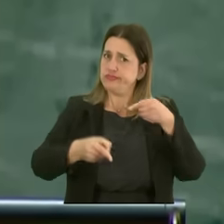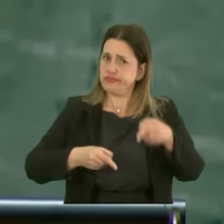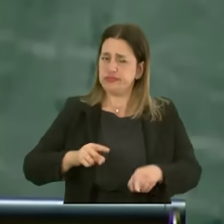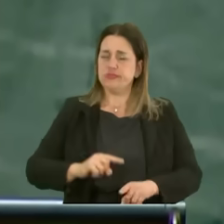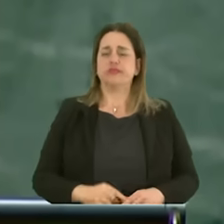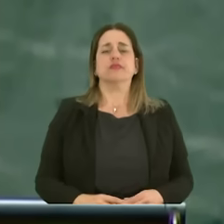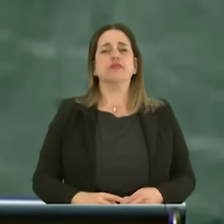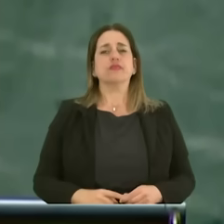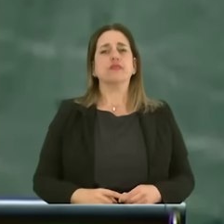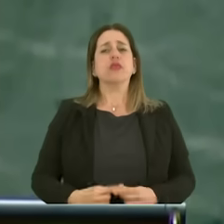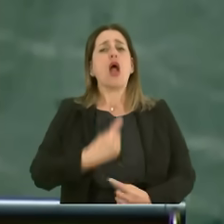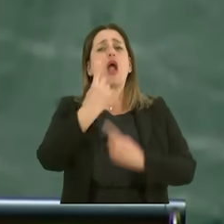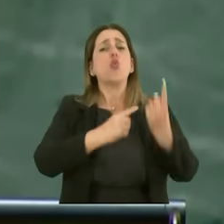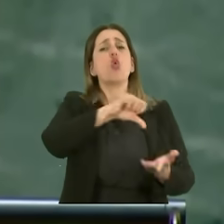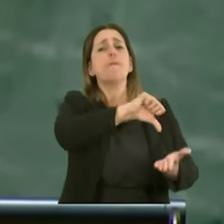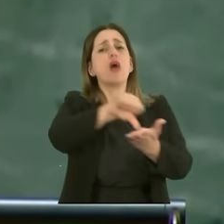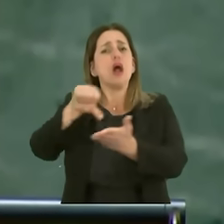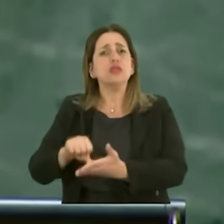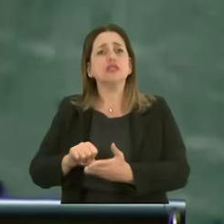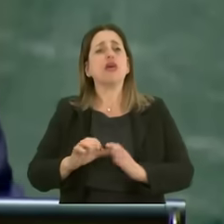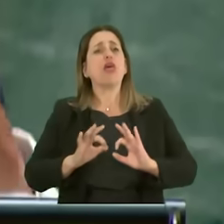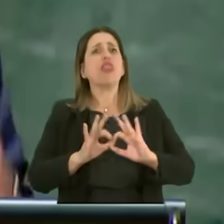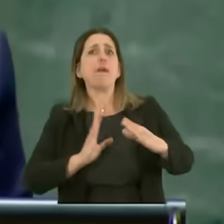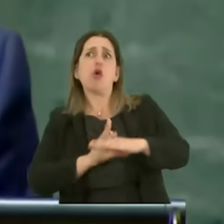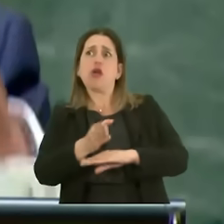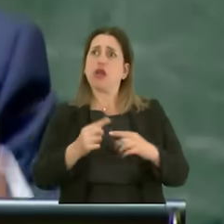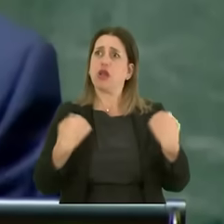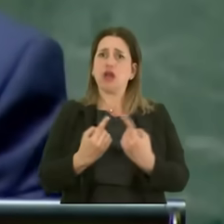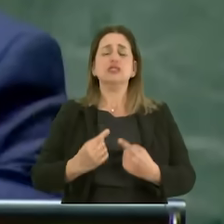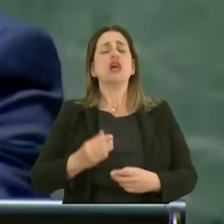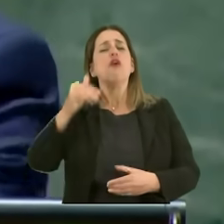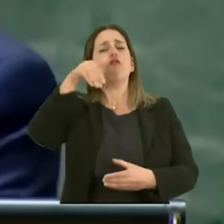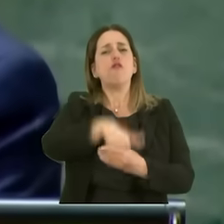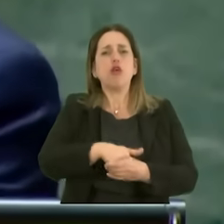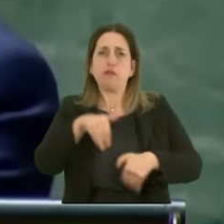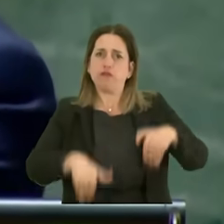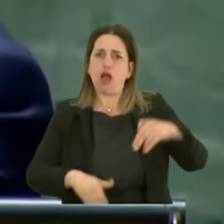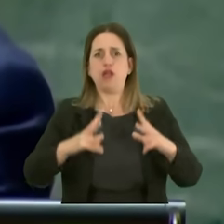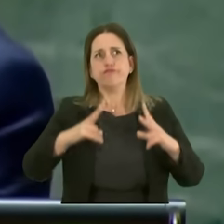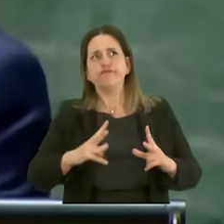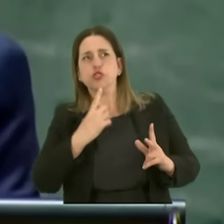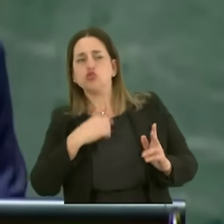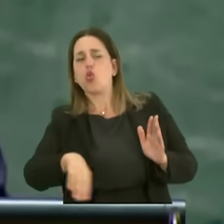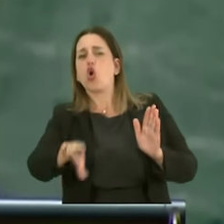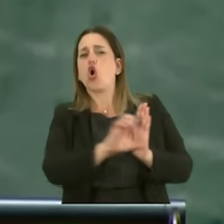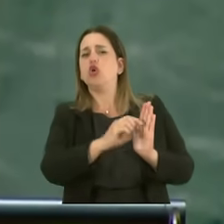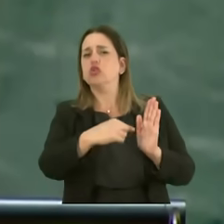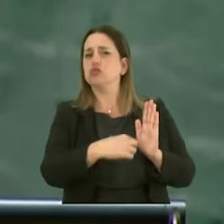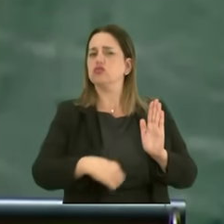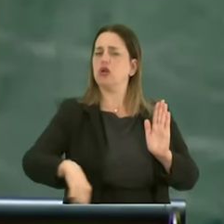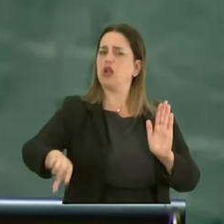comunidades en algunos países tanto la democracia formal las elecciones la Constitución las